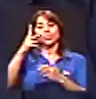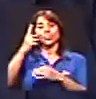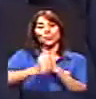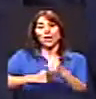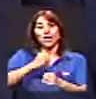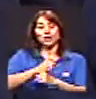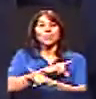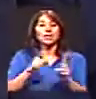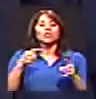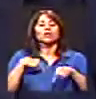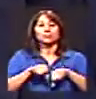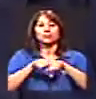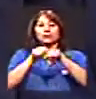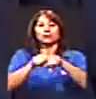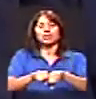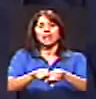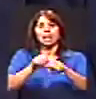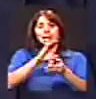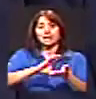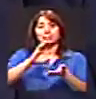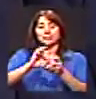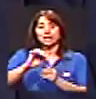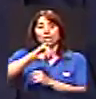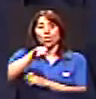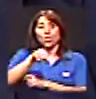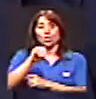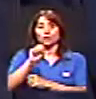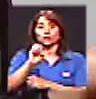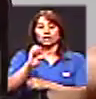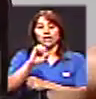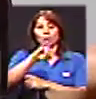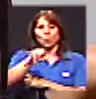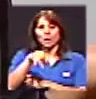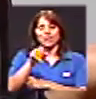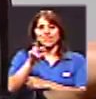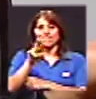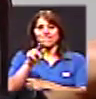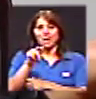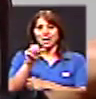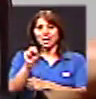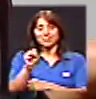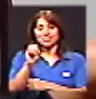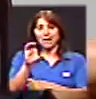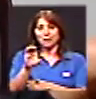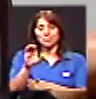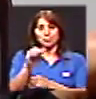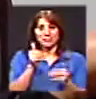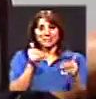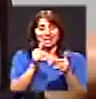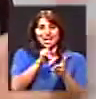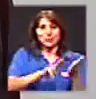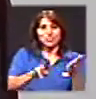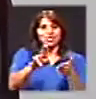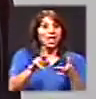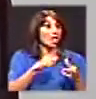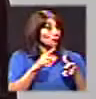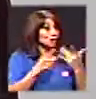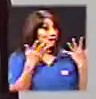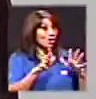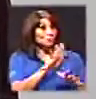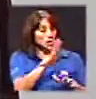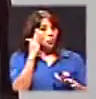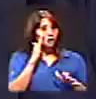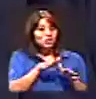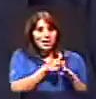José Joaquín Vargas Calvo, aquí a la par de la universidad. Entonces luego venir a la Universidad de Costa Rica ya le quedaba, ya se sabía el caminito. Ya era